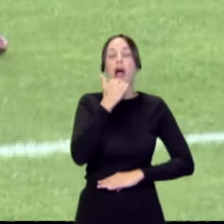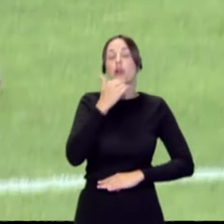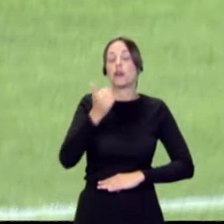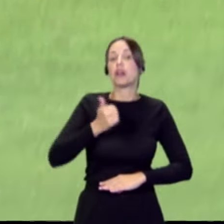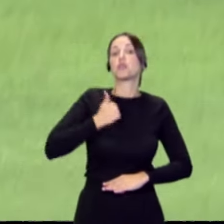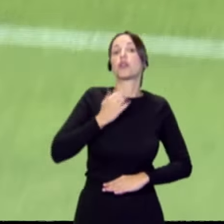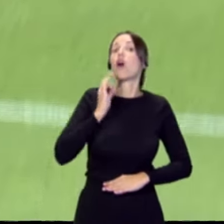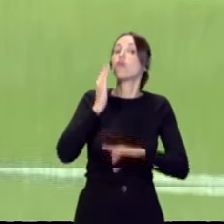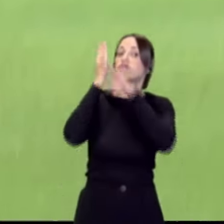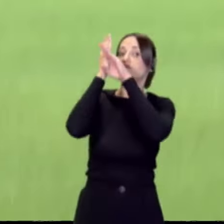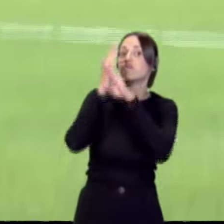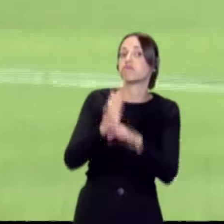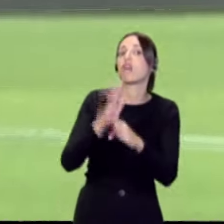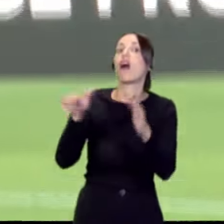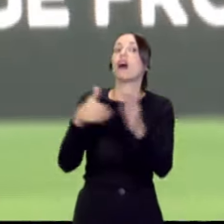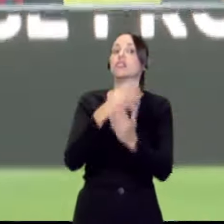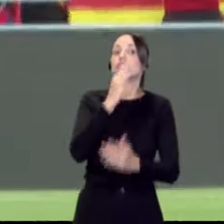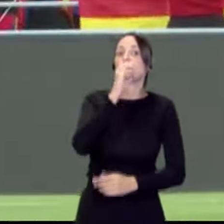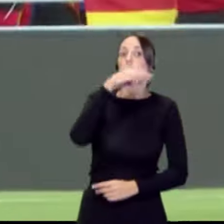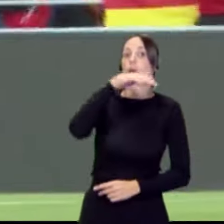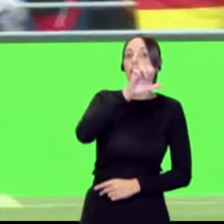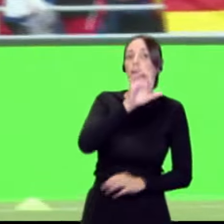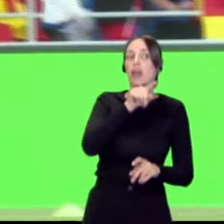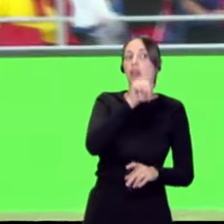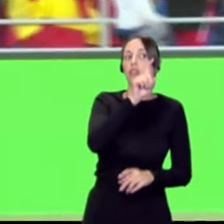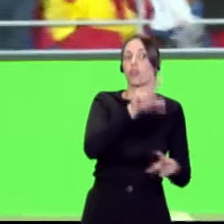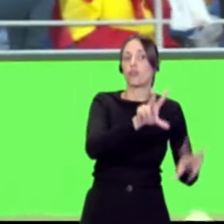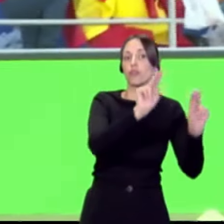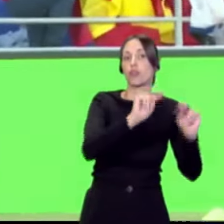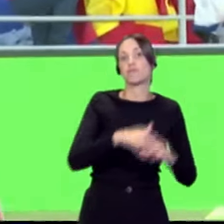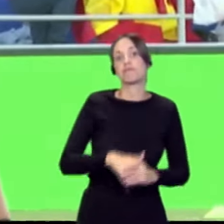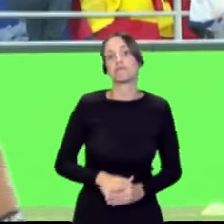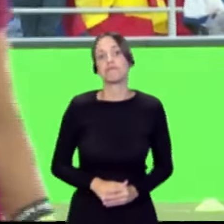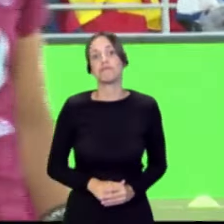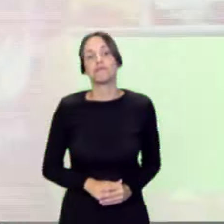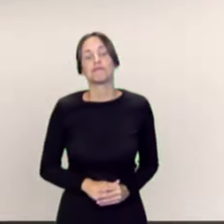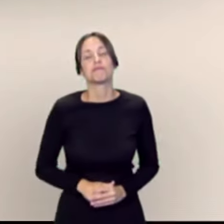convierte en permanente mientras Montse Tomé continúe en el banquillo español.